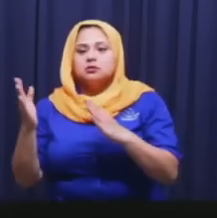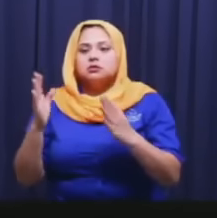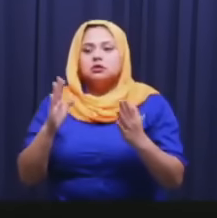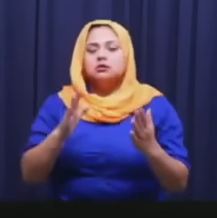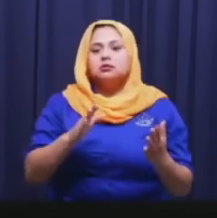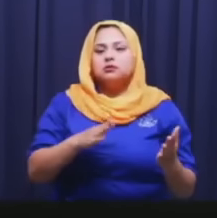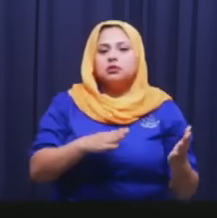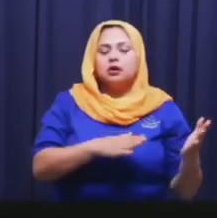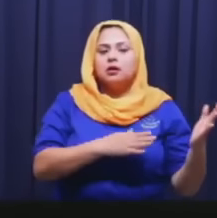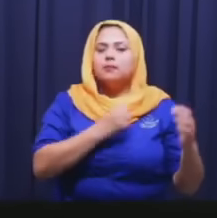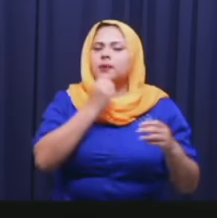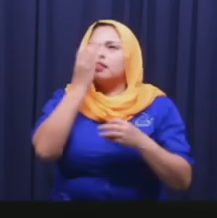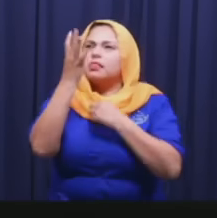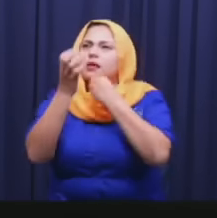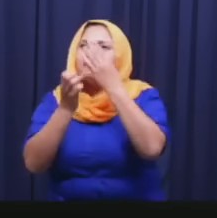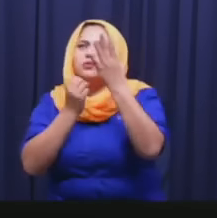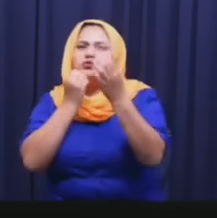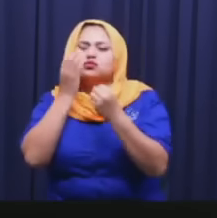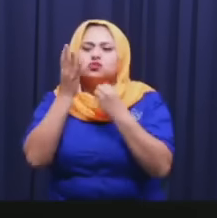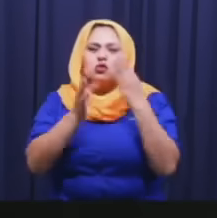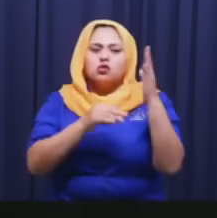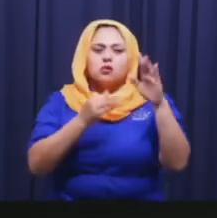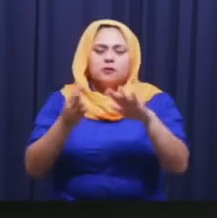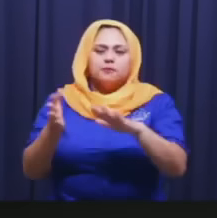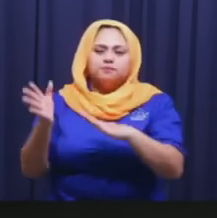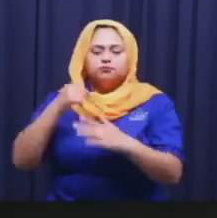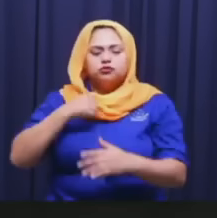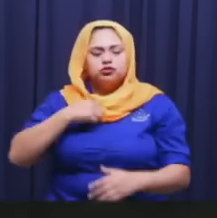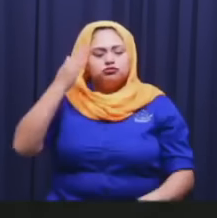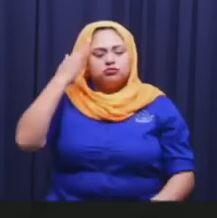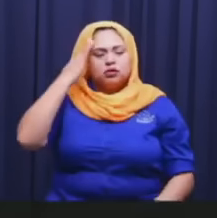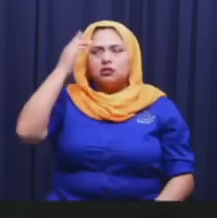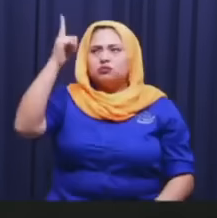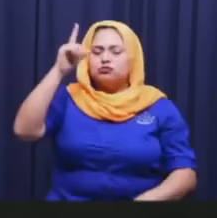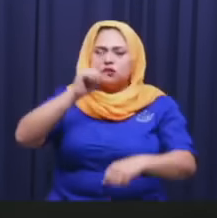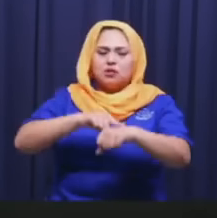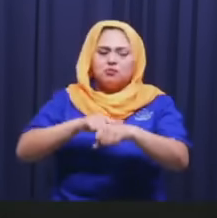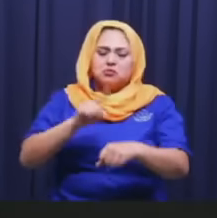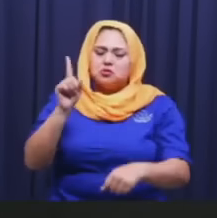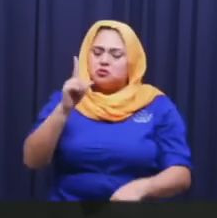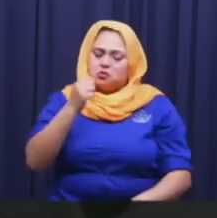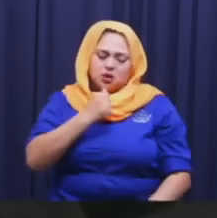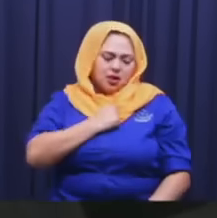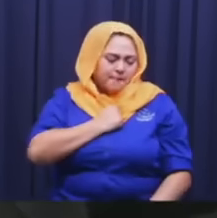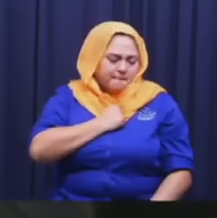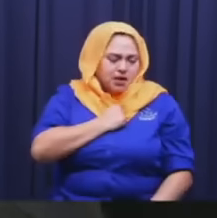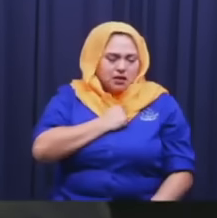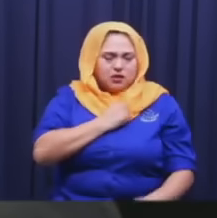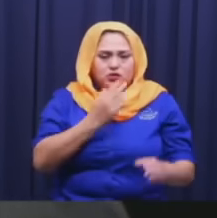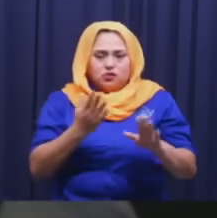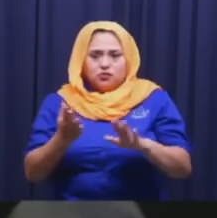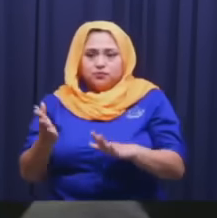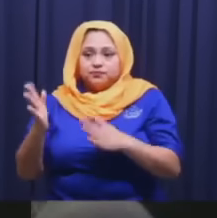sé que es en tu tiempo y no en el mío.